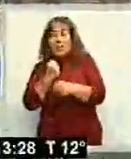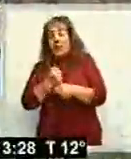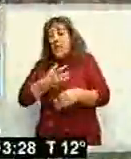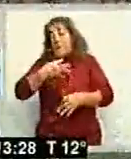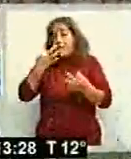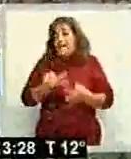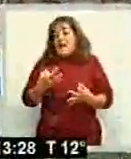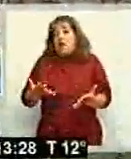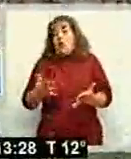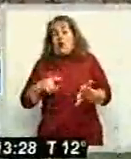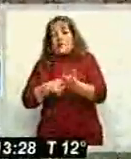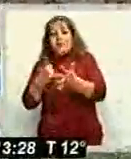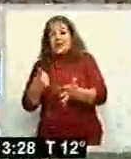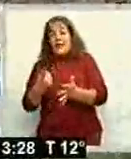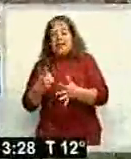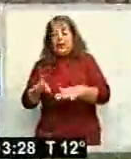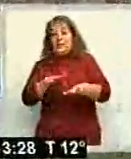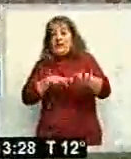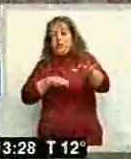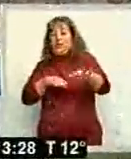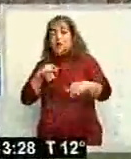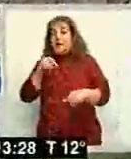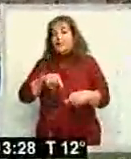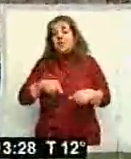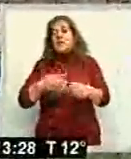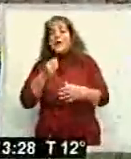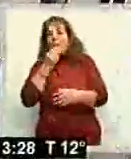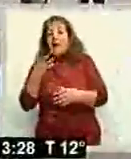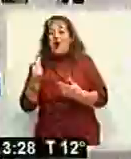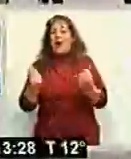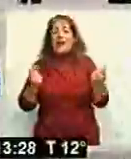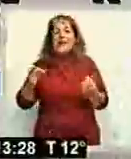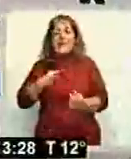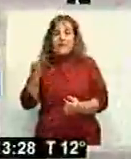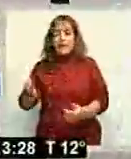un poco el tránsito en el centro, y obviamente esto traería aparejado una mejora en la calidad de vida.